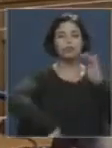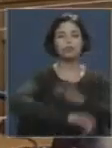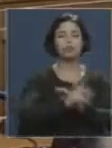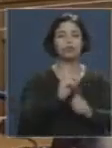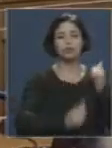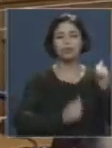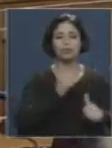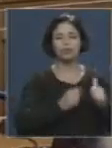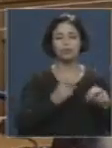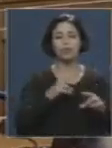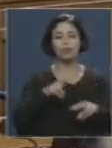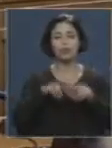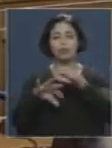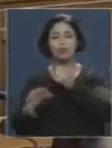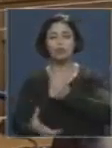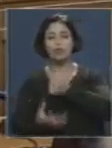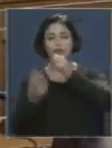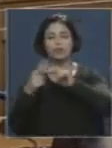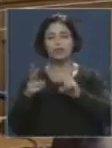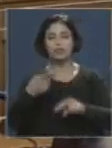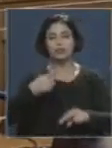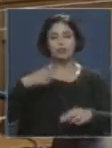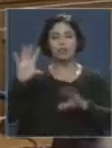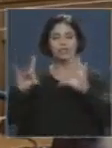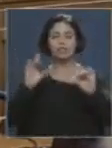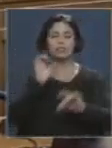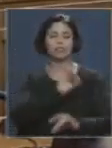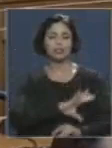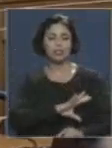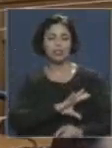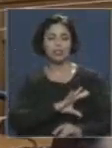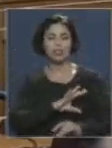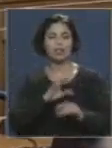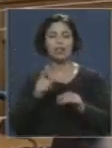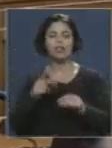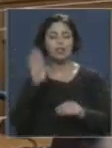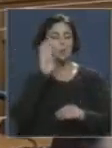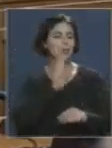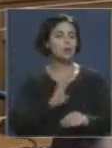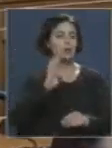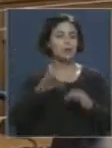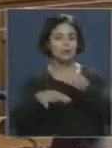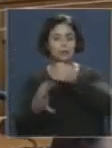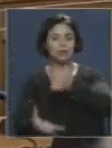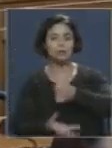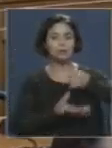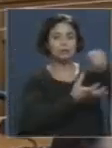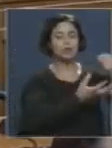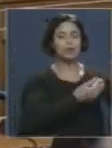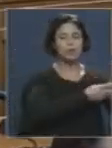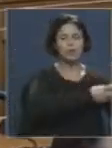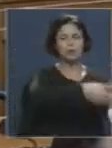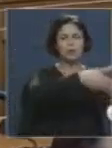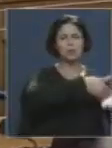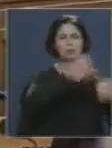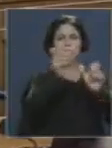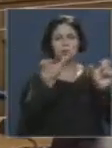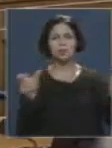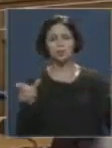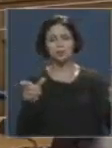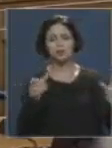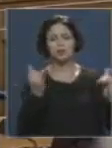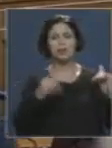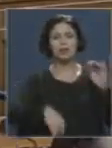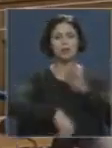de los recursos que genera nuestra Roja de Todos vayan en beneficio de los millones de futbolistas